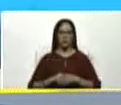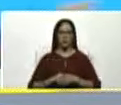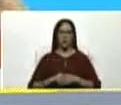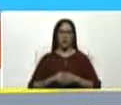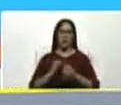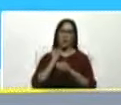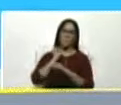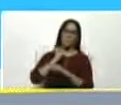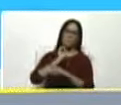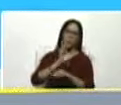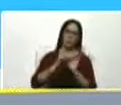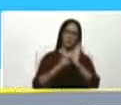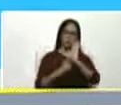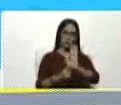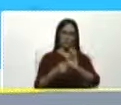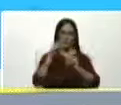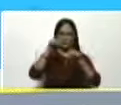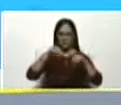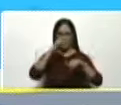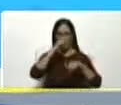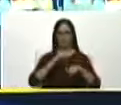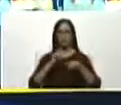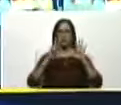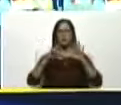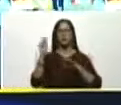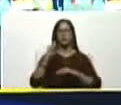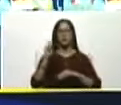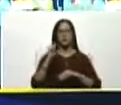proyección de este año era 8%, es 8%.